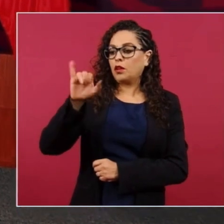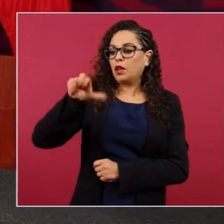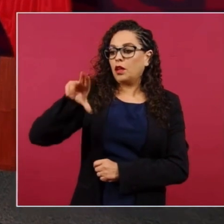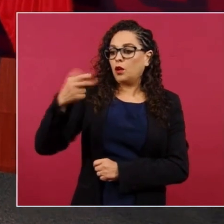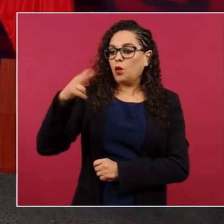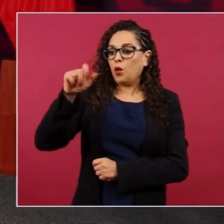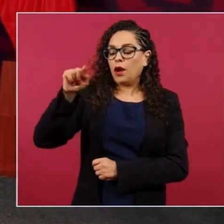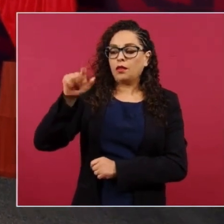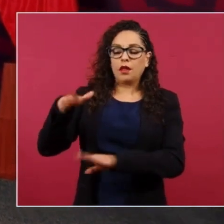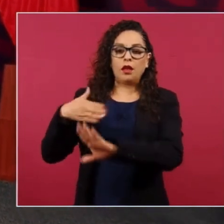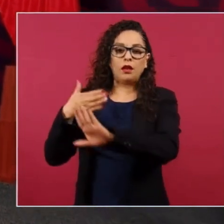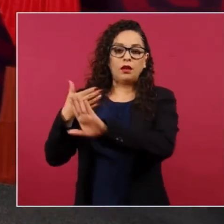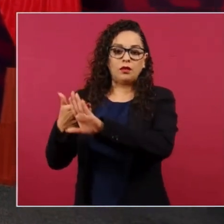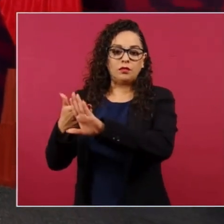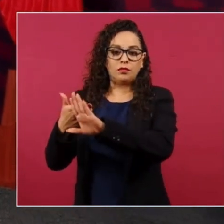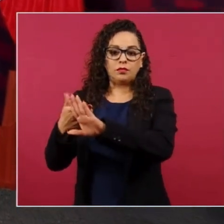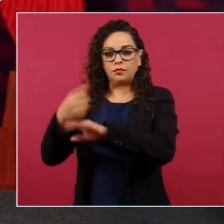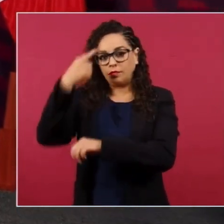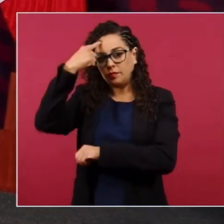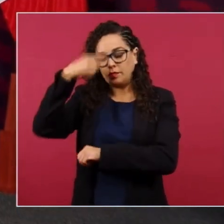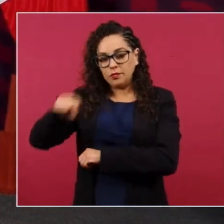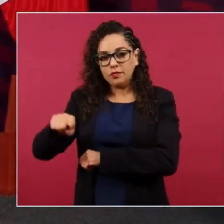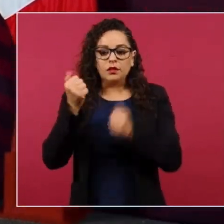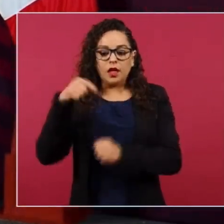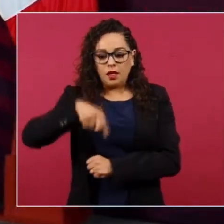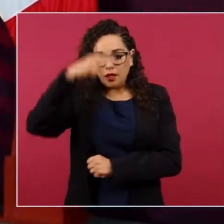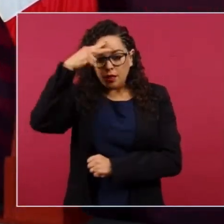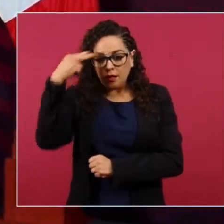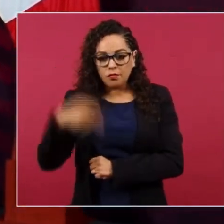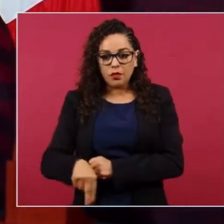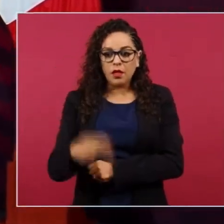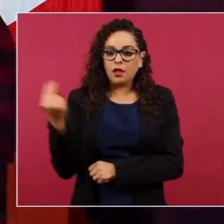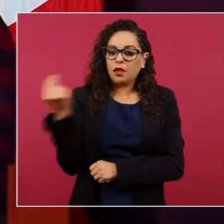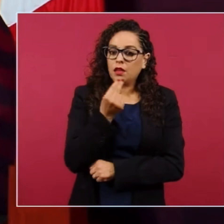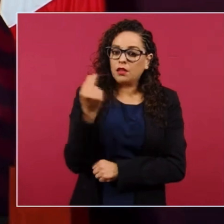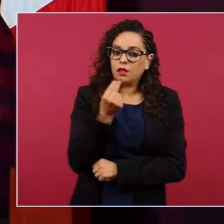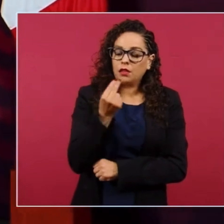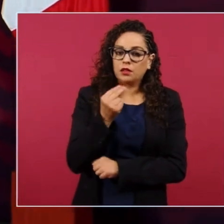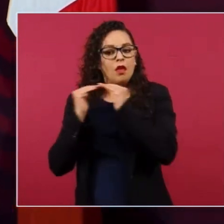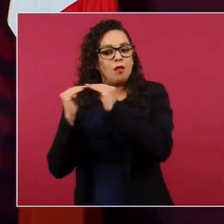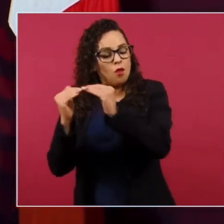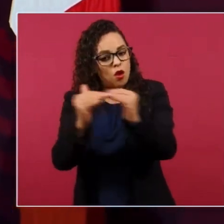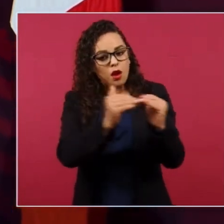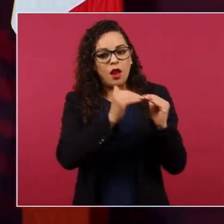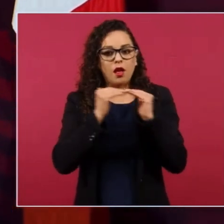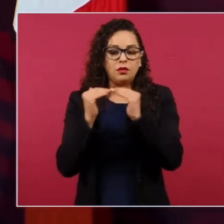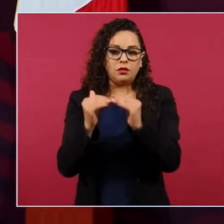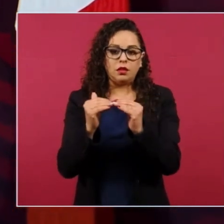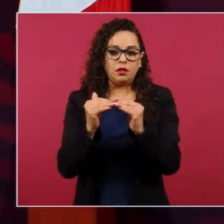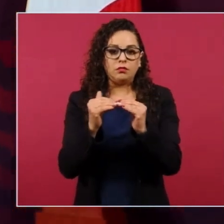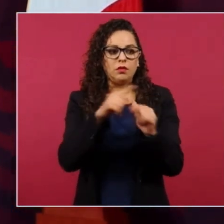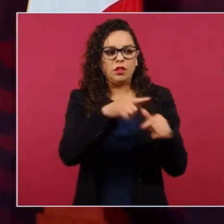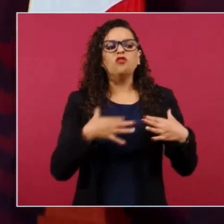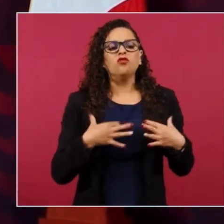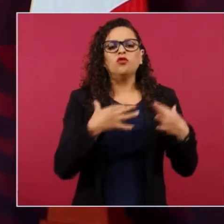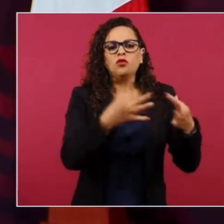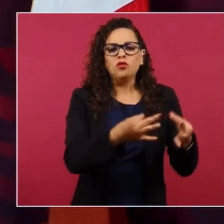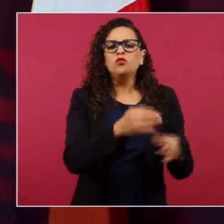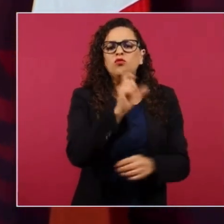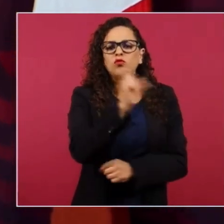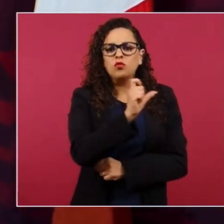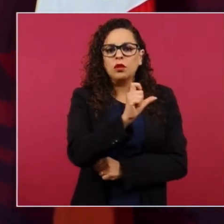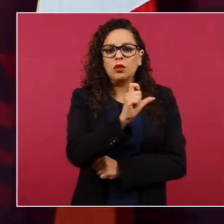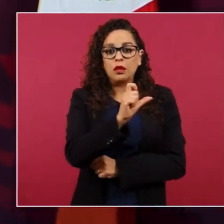para restablecer la legalidad y la democracia en México. Surge después del asesinato de Francisco I. Madero,